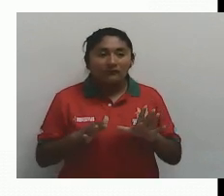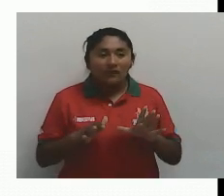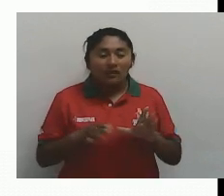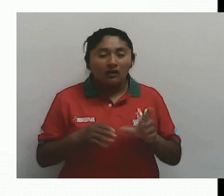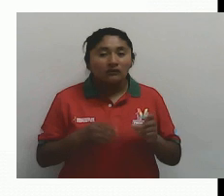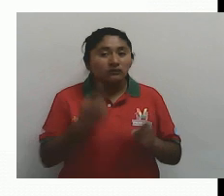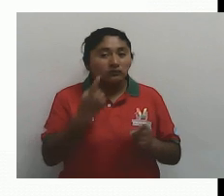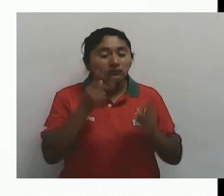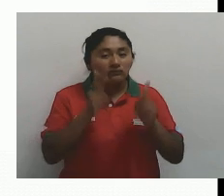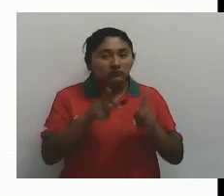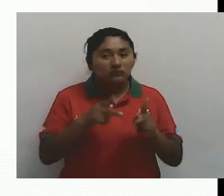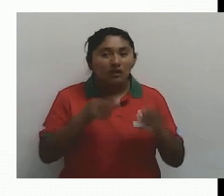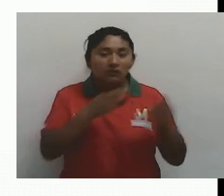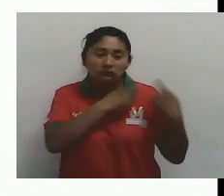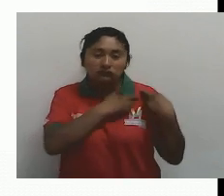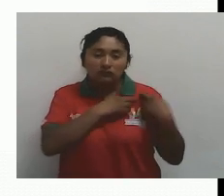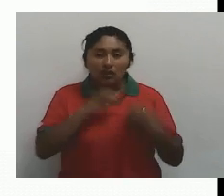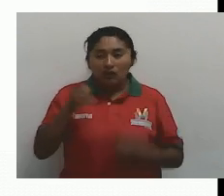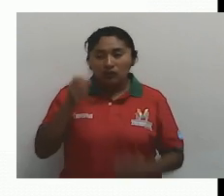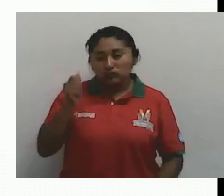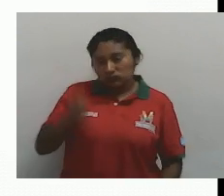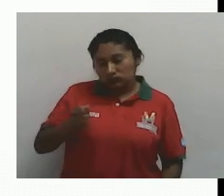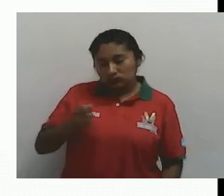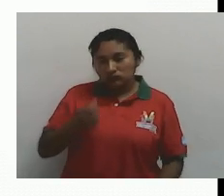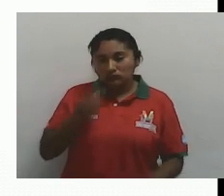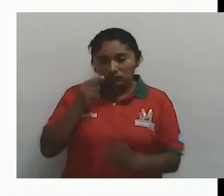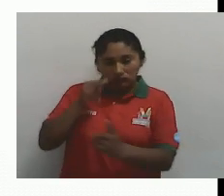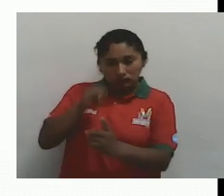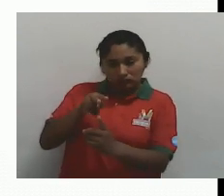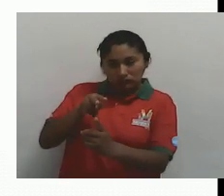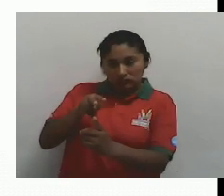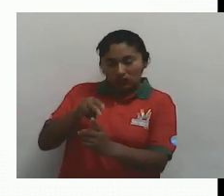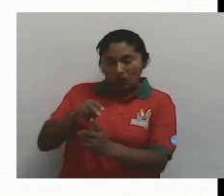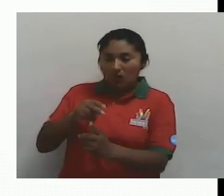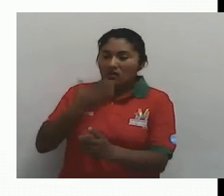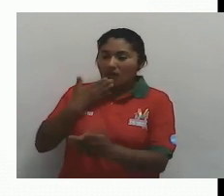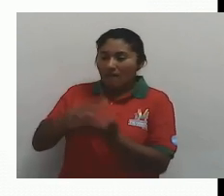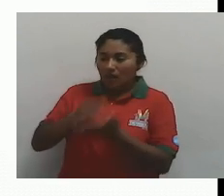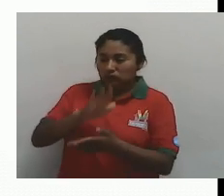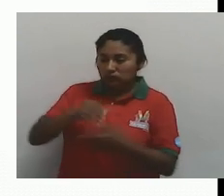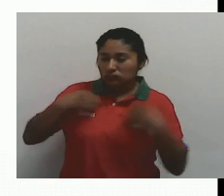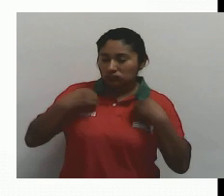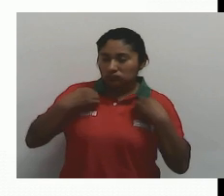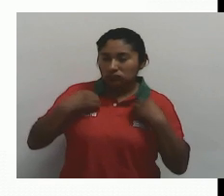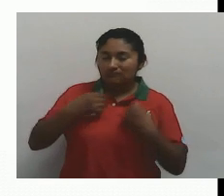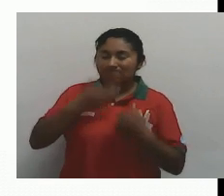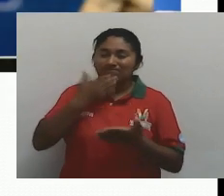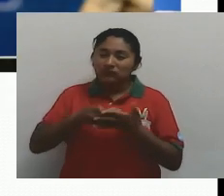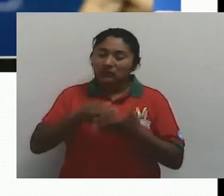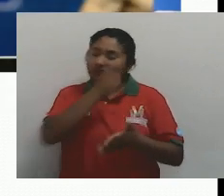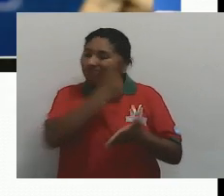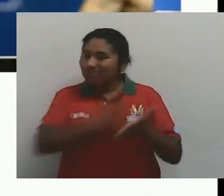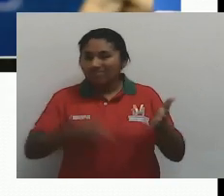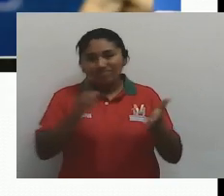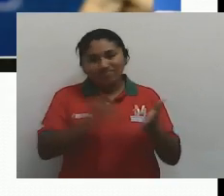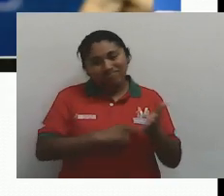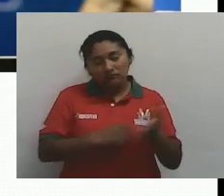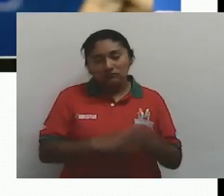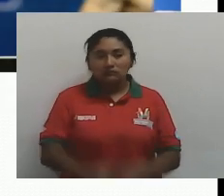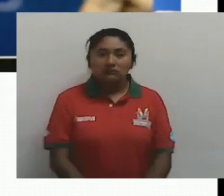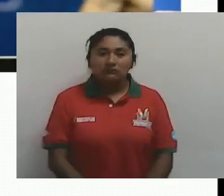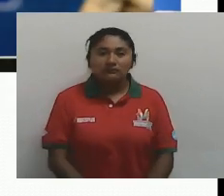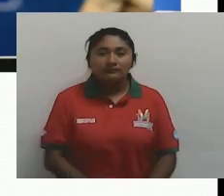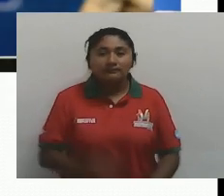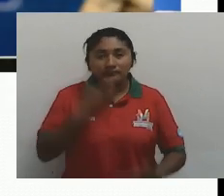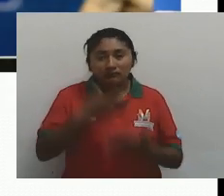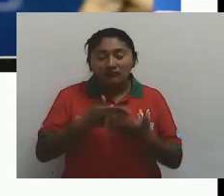e incluso el árbitro lo ha visto, procede la descalificación. Vamos a pasar a un punto también que